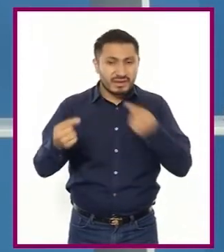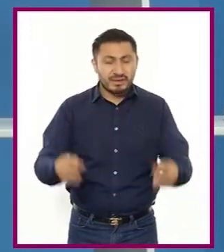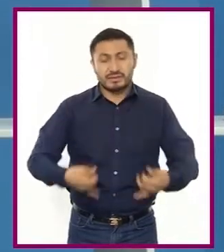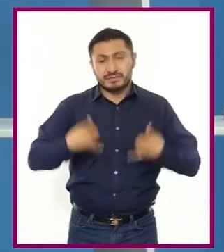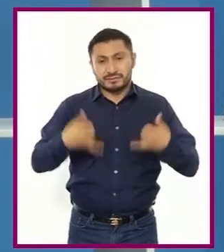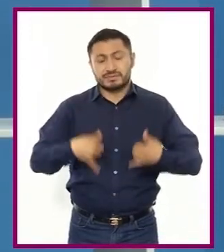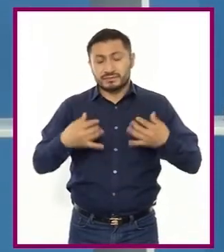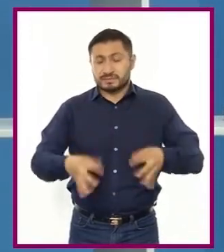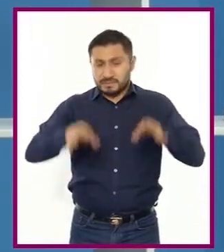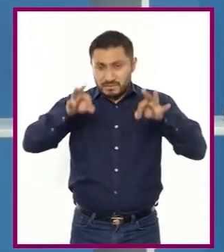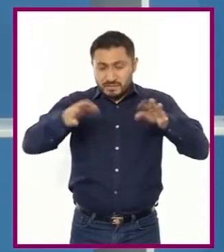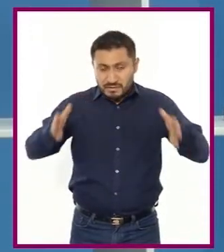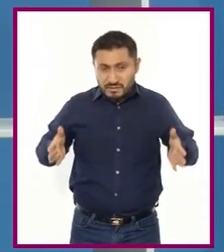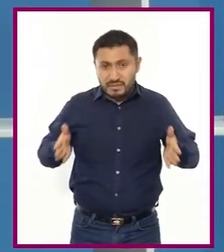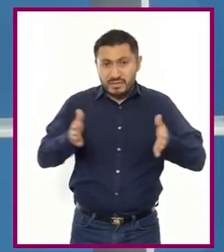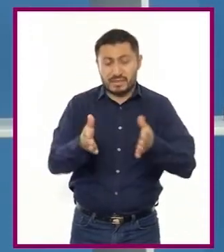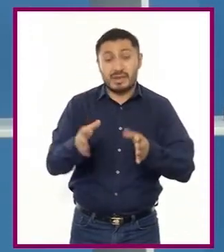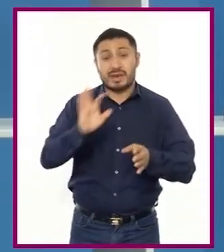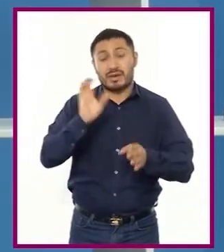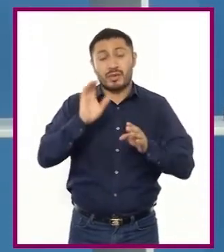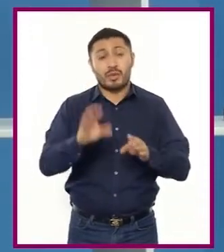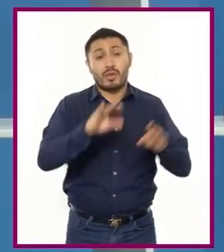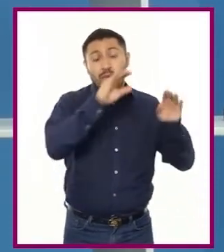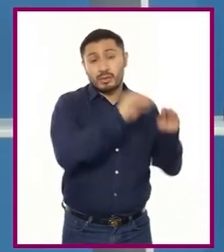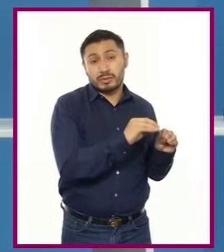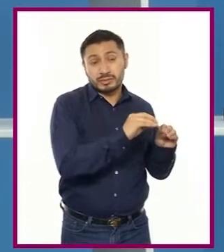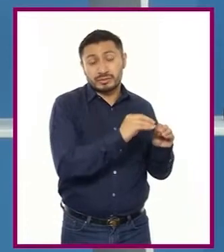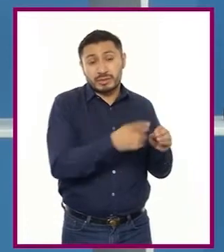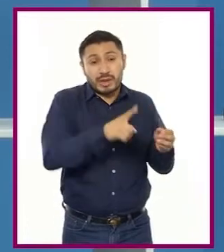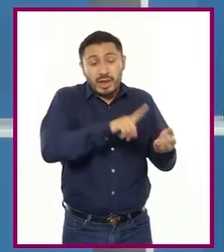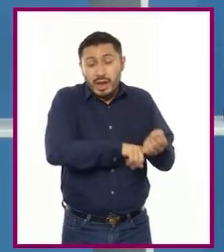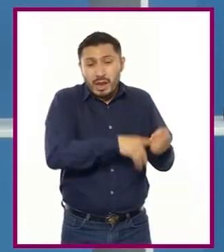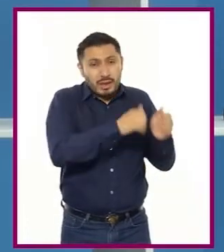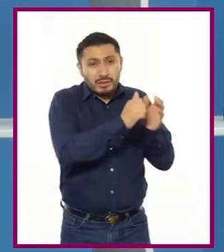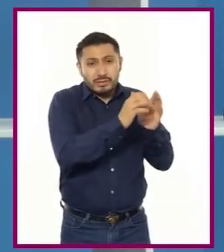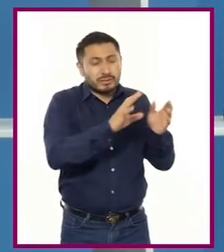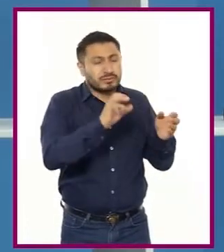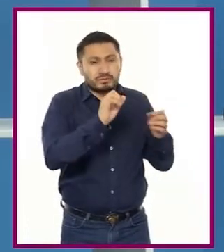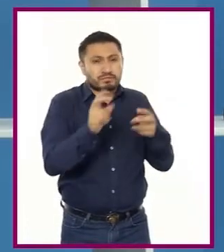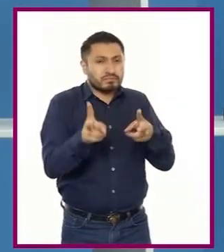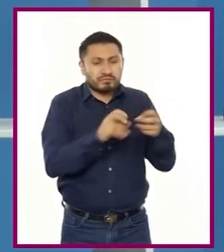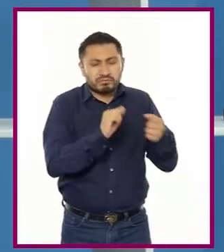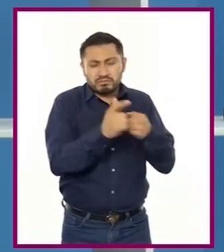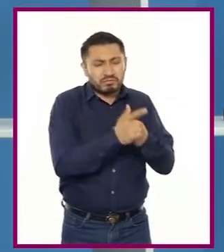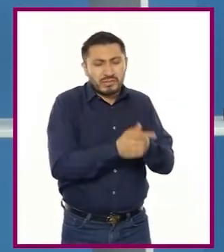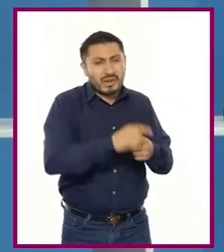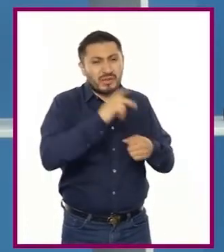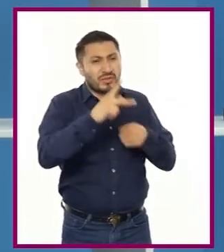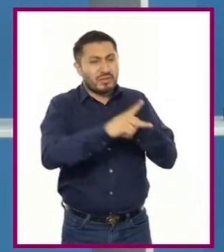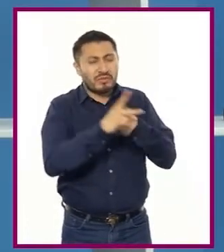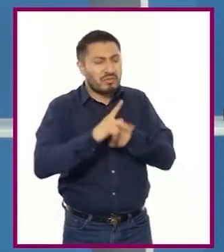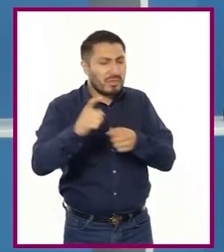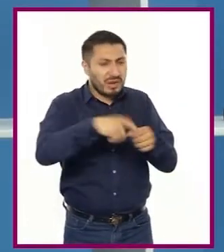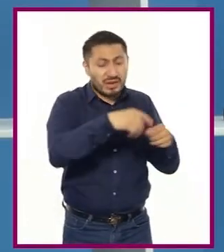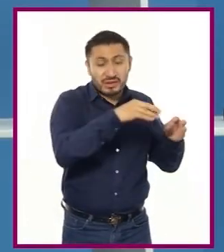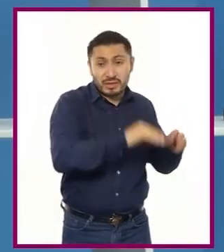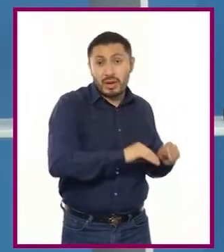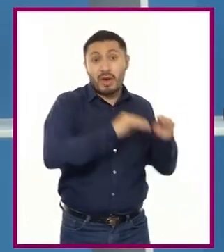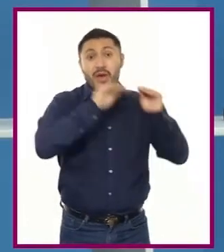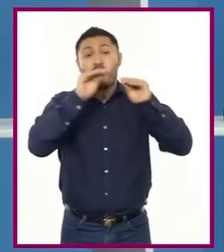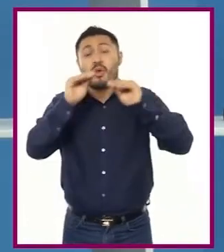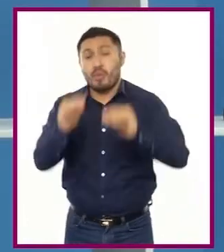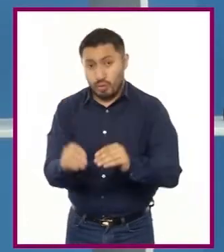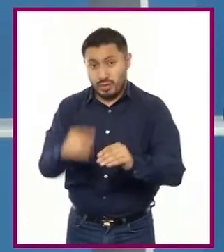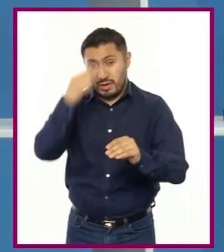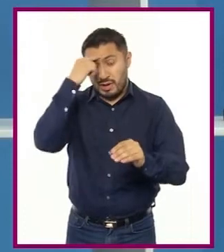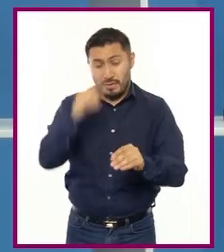y adolescentes trasladadas o retenidas de manera ilícita en cualquier país firmante y velar para que